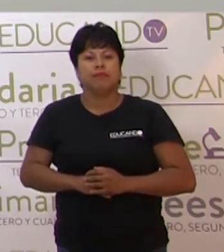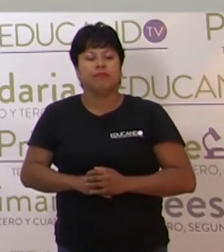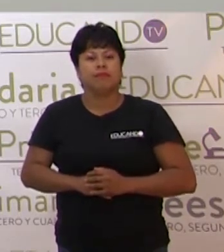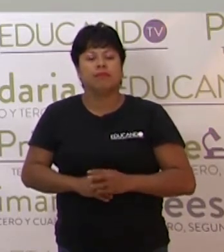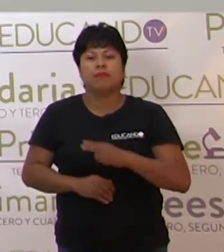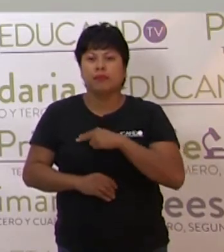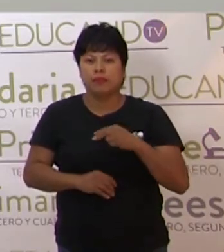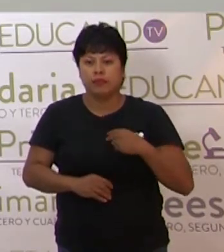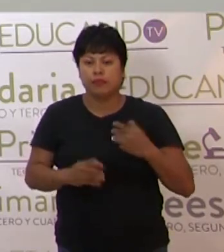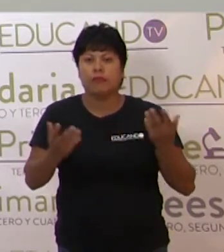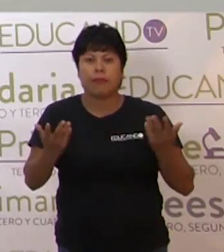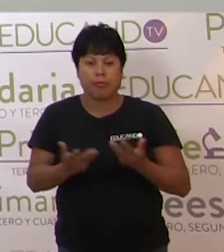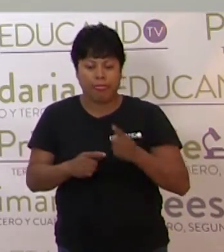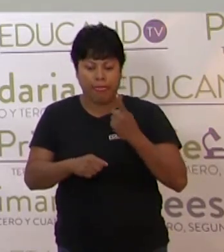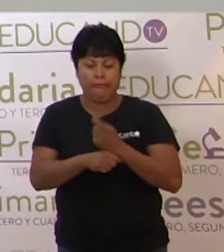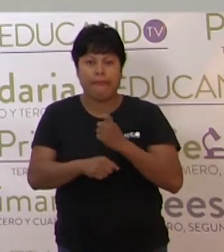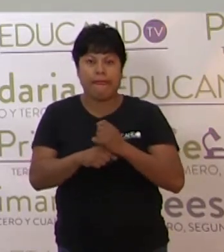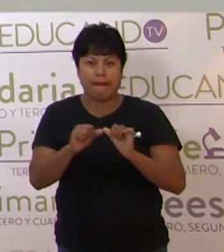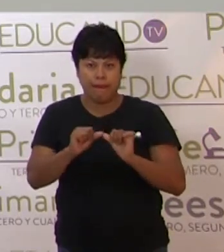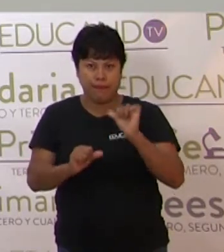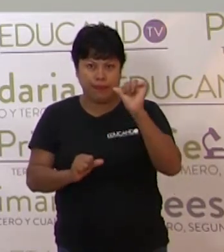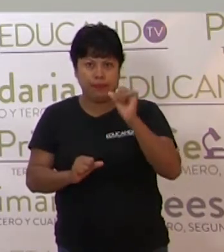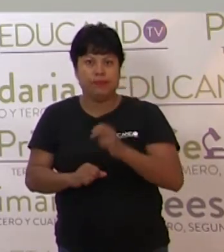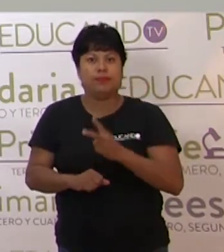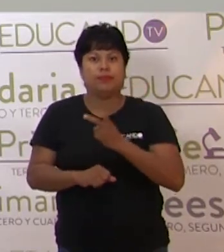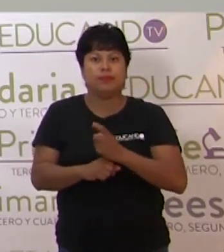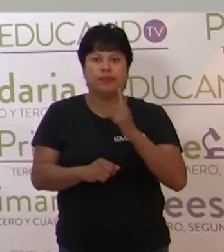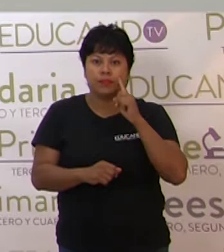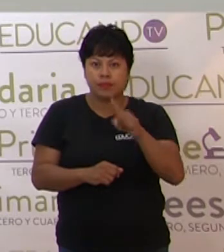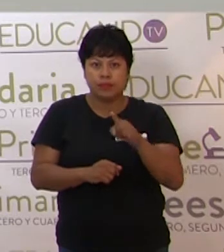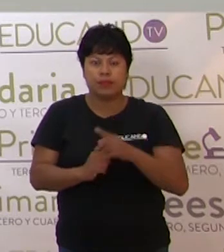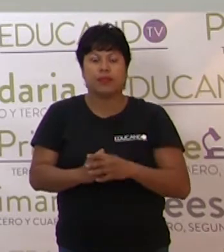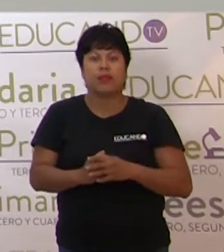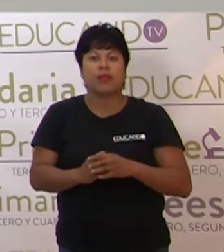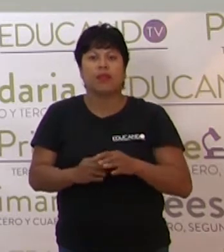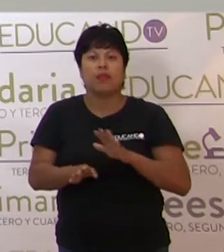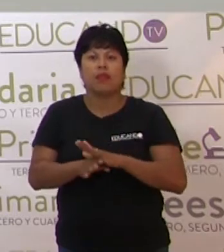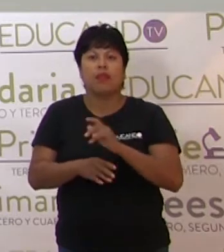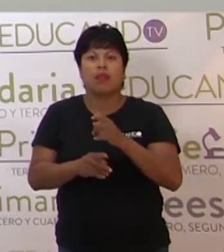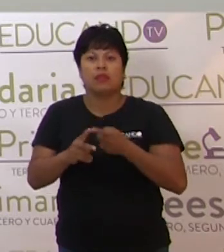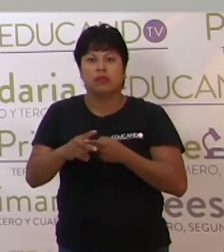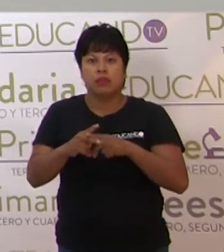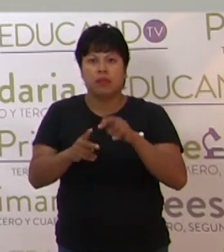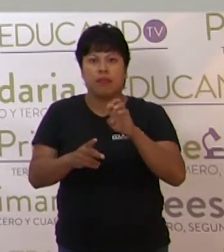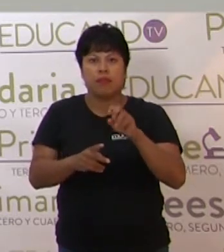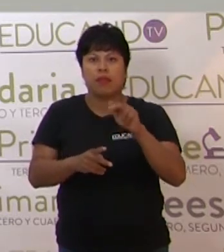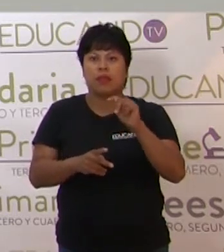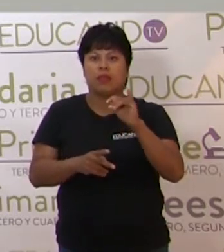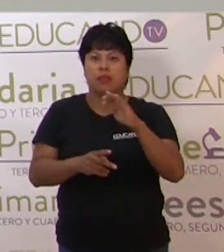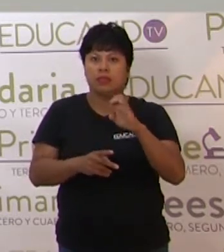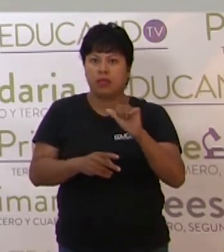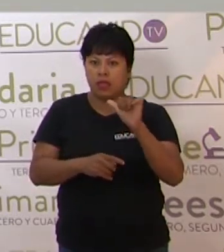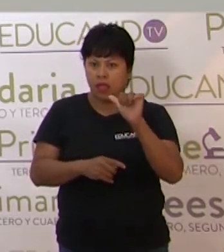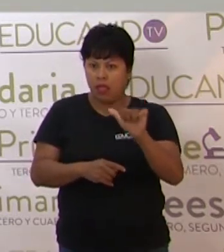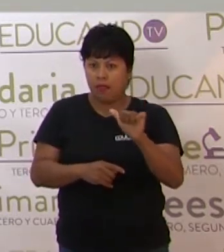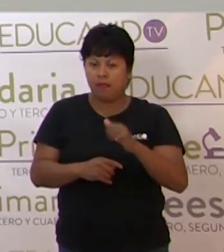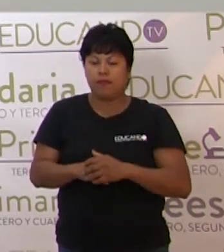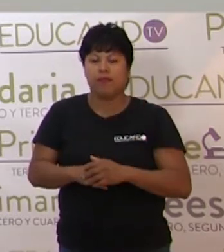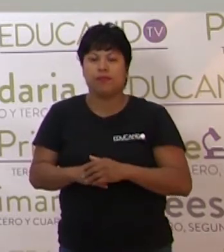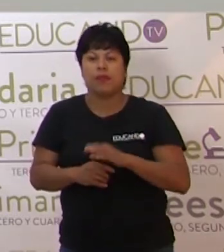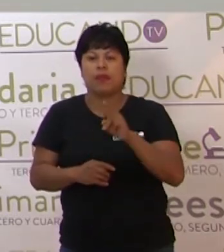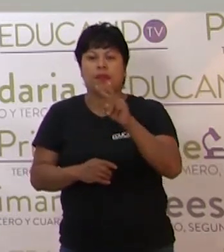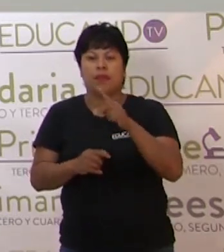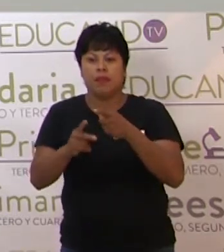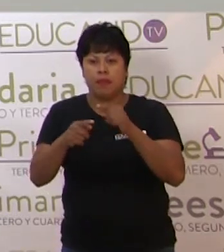trazar la primera altura vamos primero a definir los vértices vértice a vértice